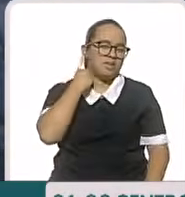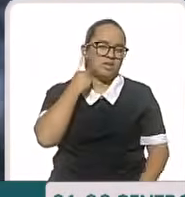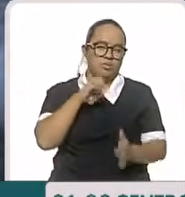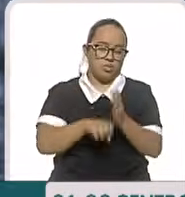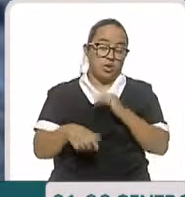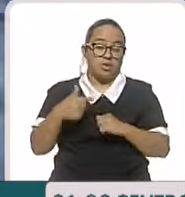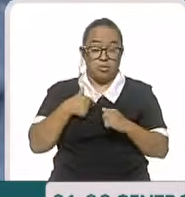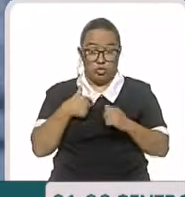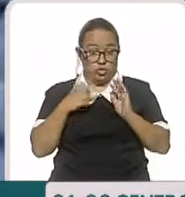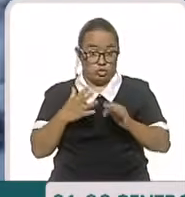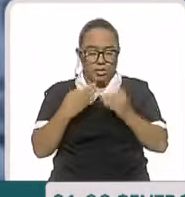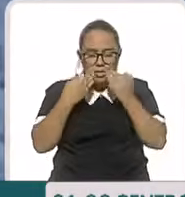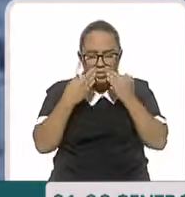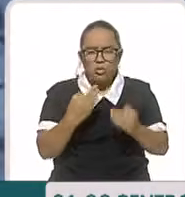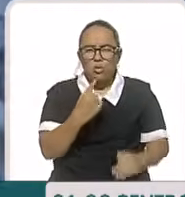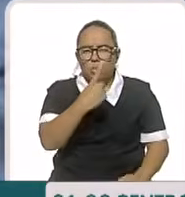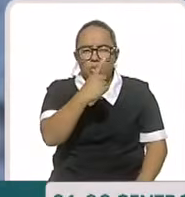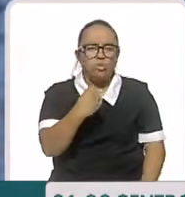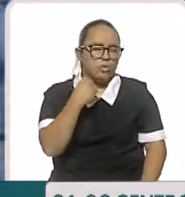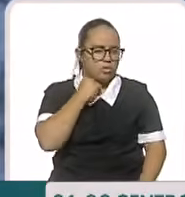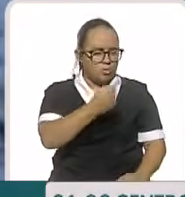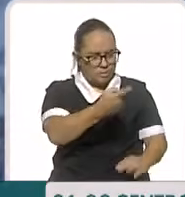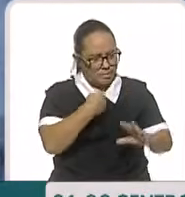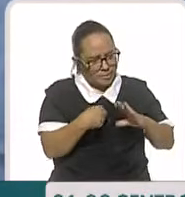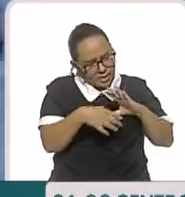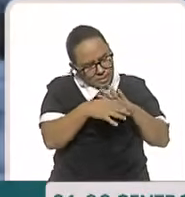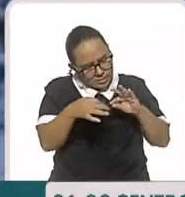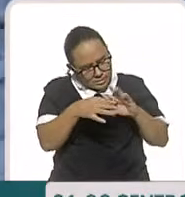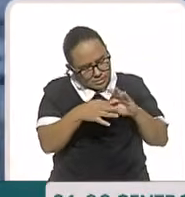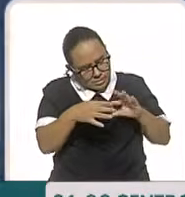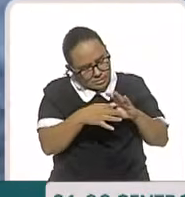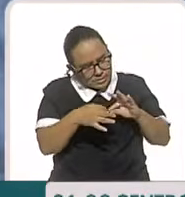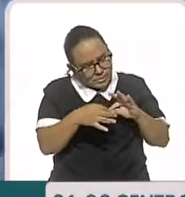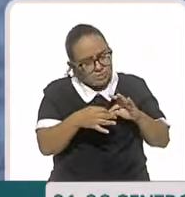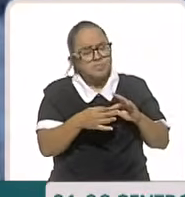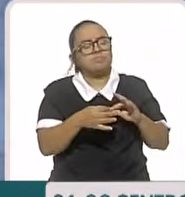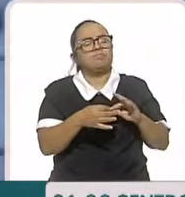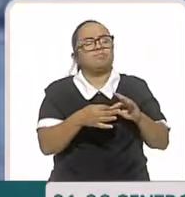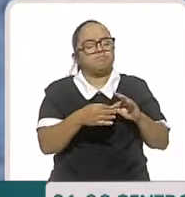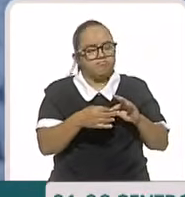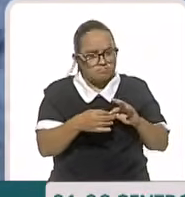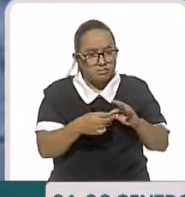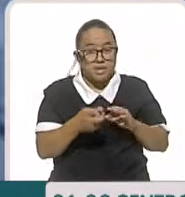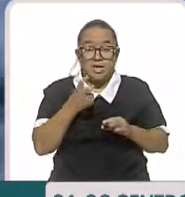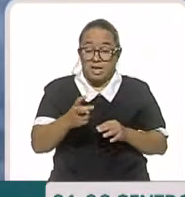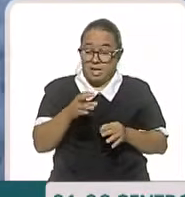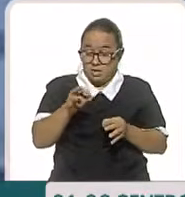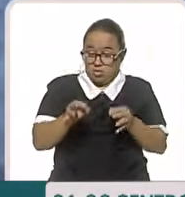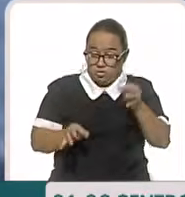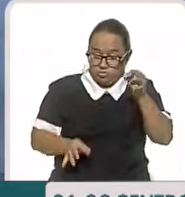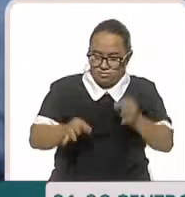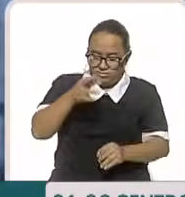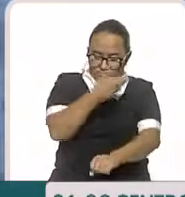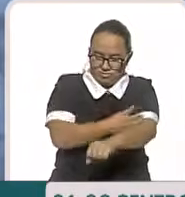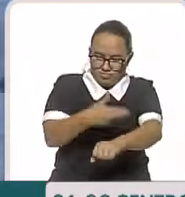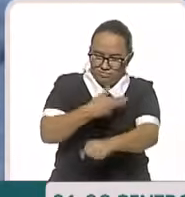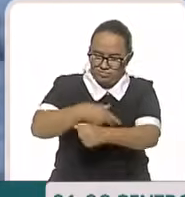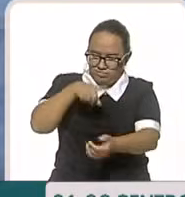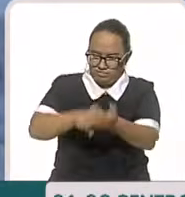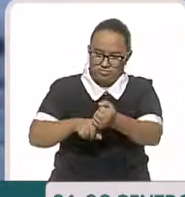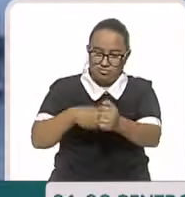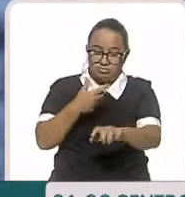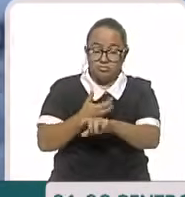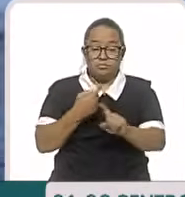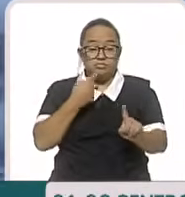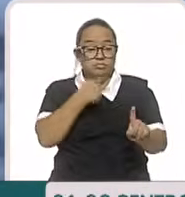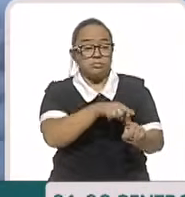he cubierto, una de las cosas que me explican y me remarcan de una manera constante es que durante los procesos judiciales en Estados Unidos,